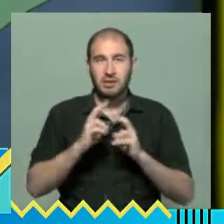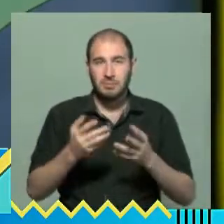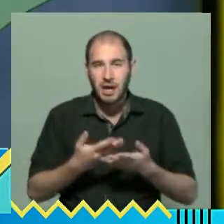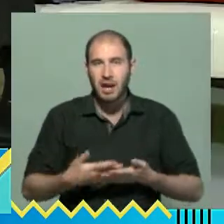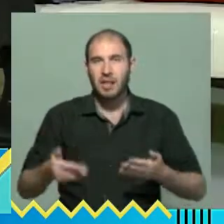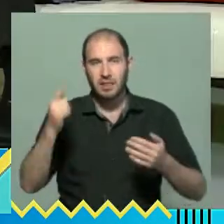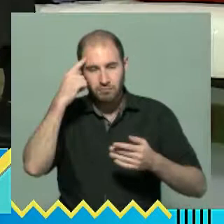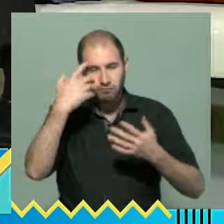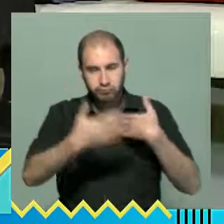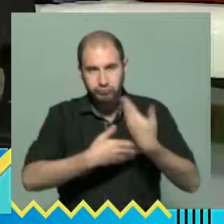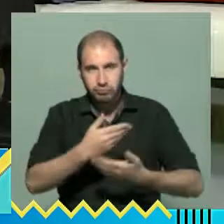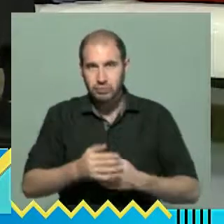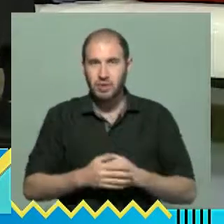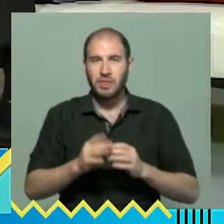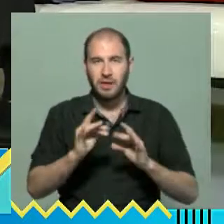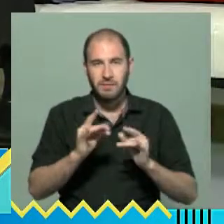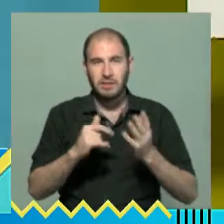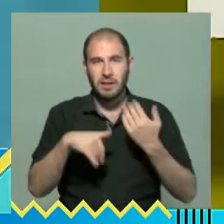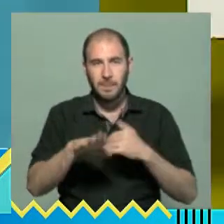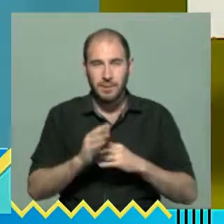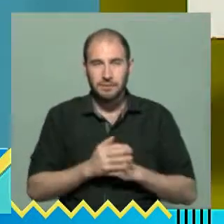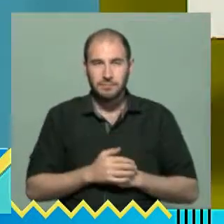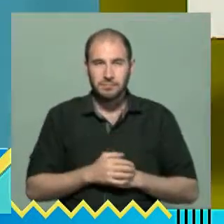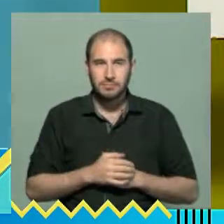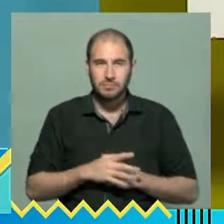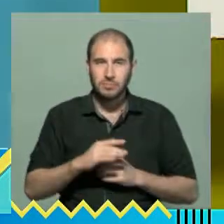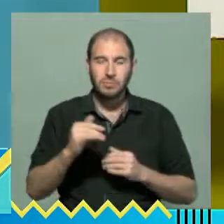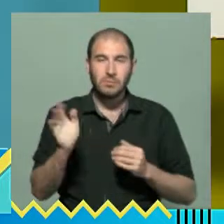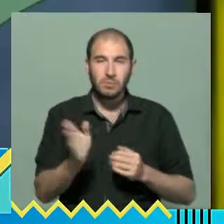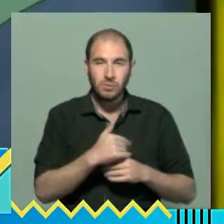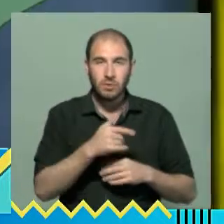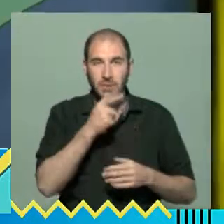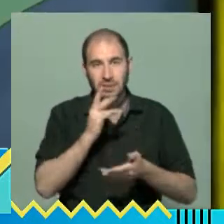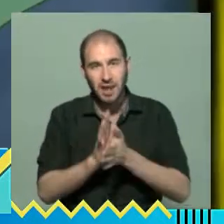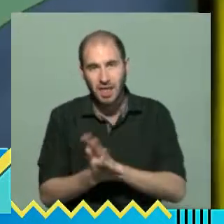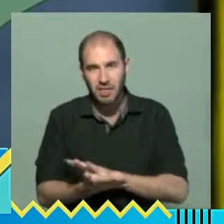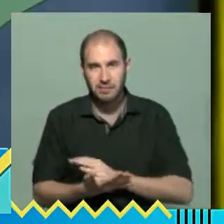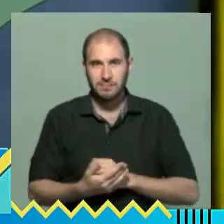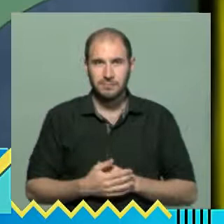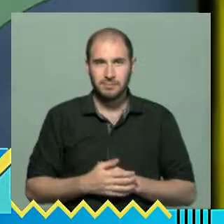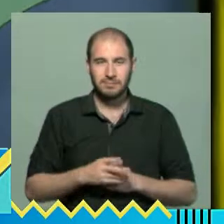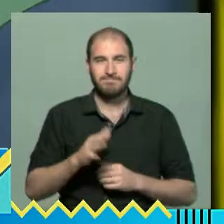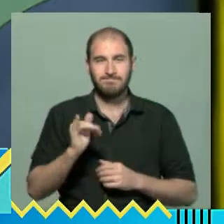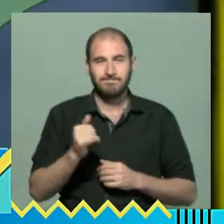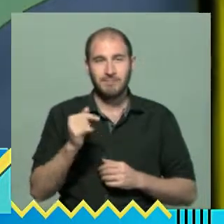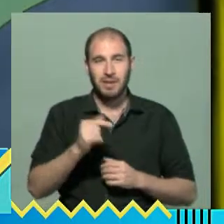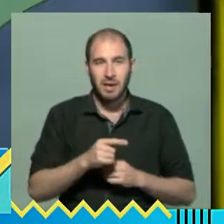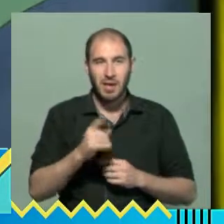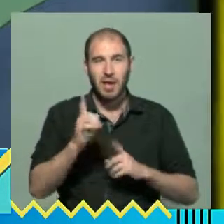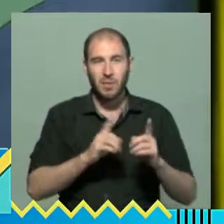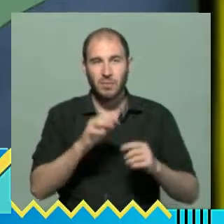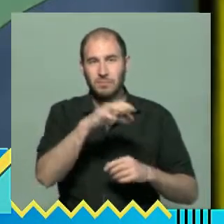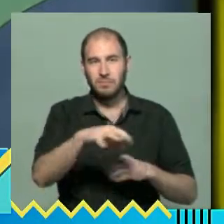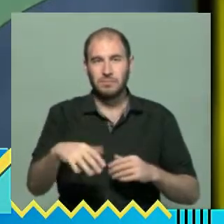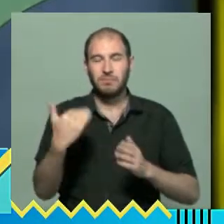de procesamiento, que son más complejas, que no es todo y nada. Y entonces sí, bueno, ciertamente hay dos áreas